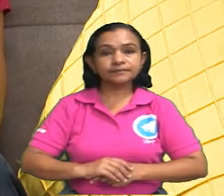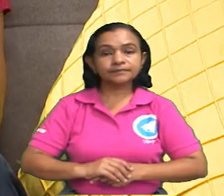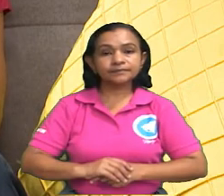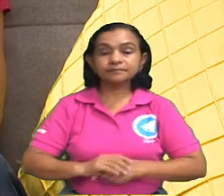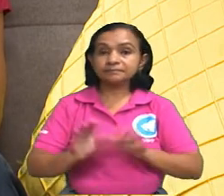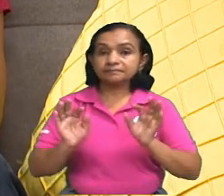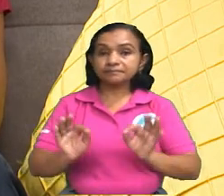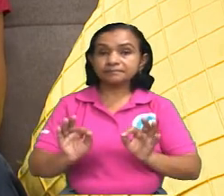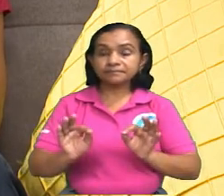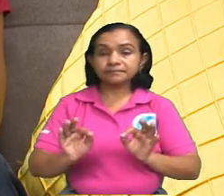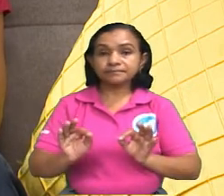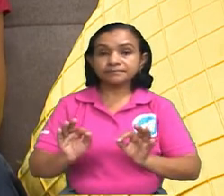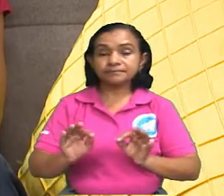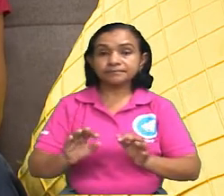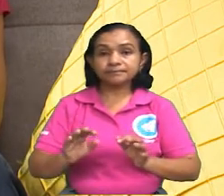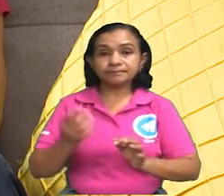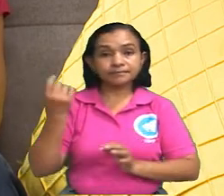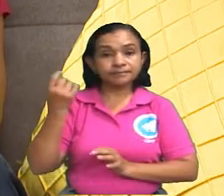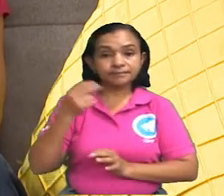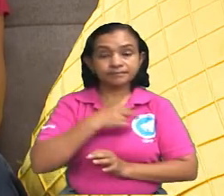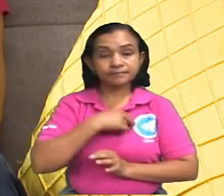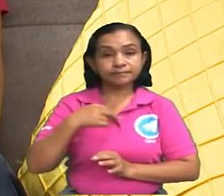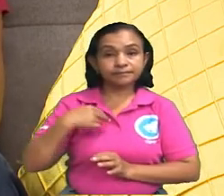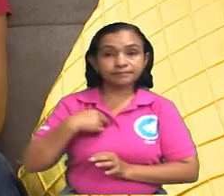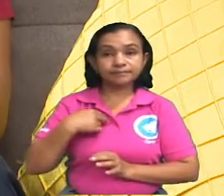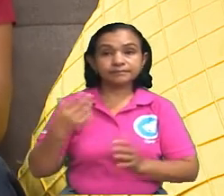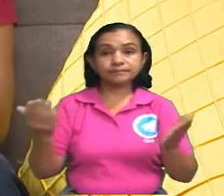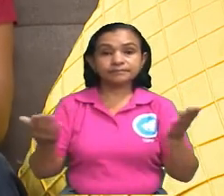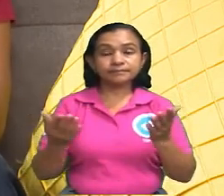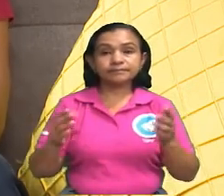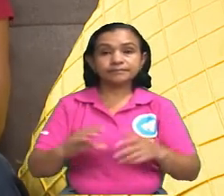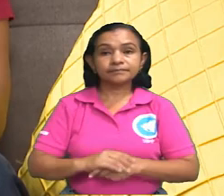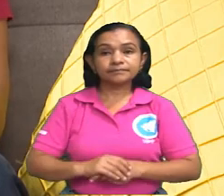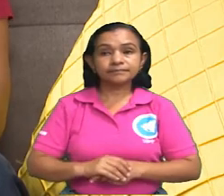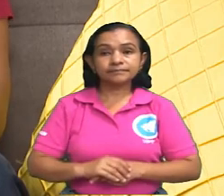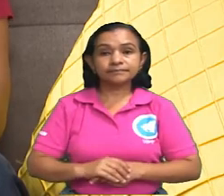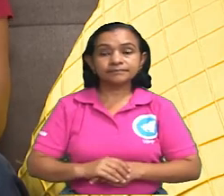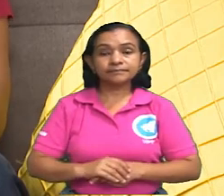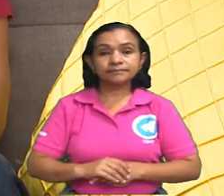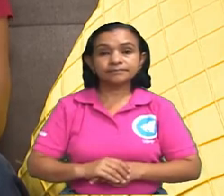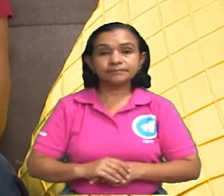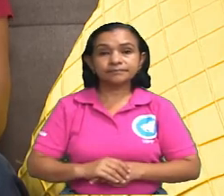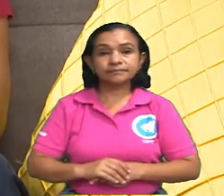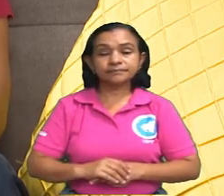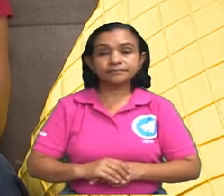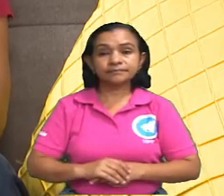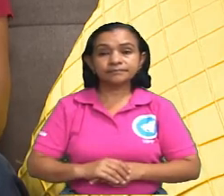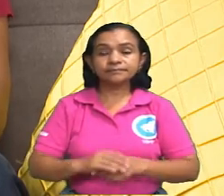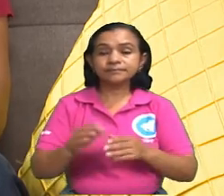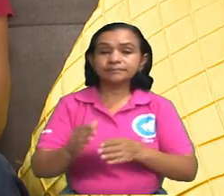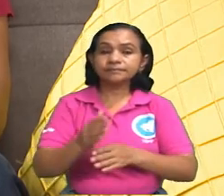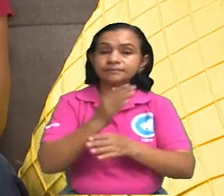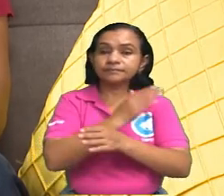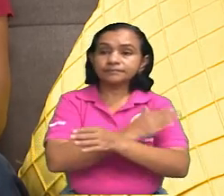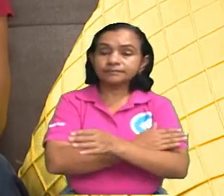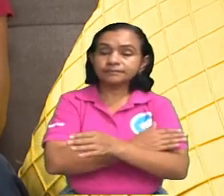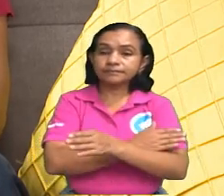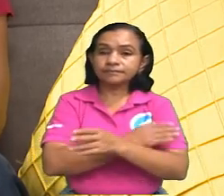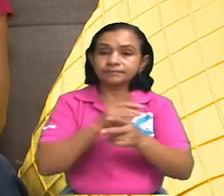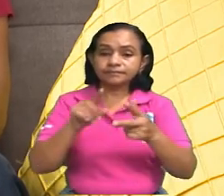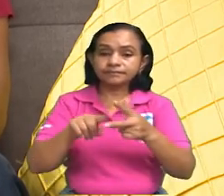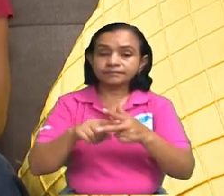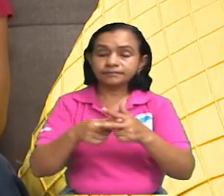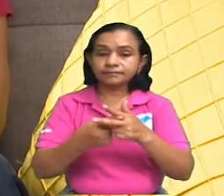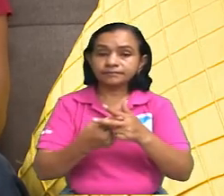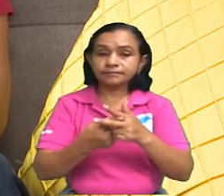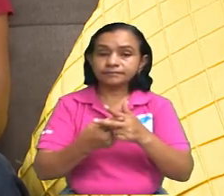Bien, hacen falta hechos, compañera Maritza. Así es. Yo al iniciar el comentario de